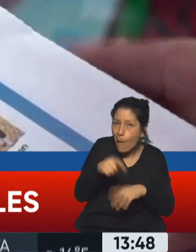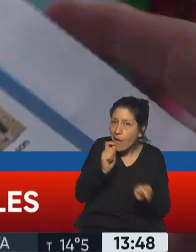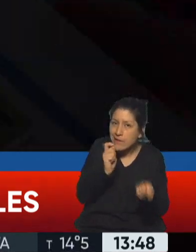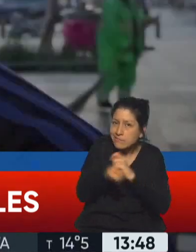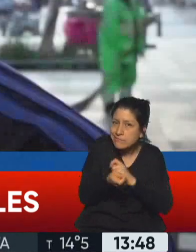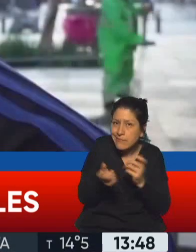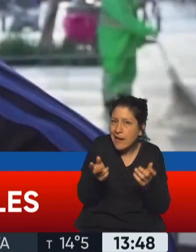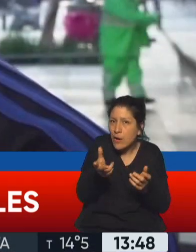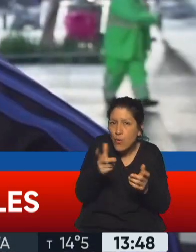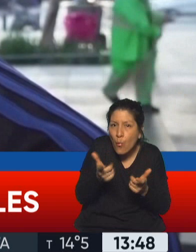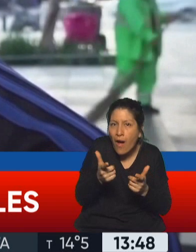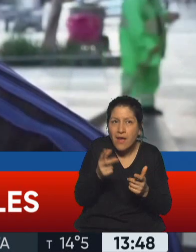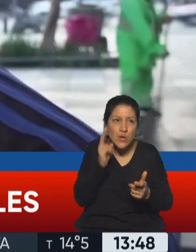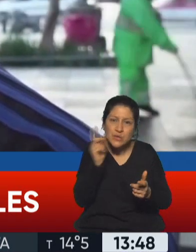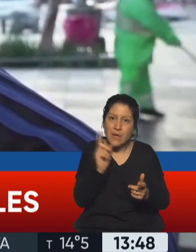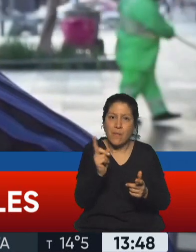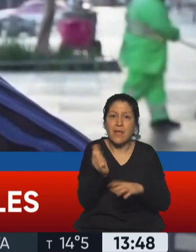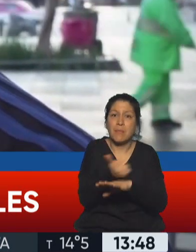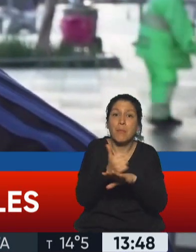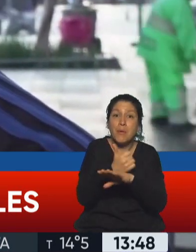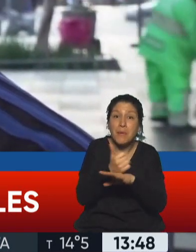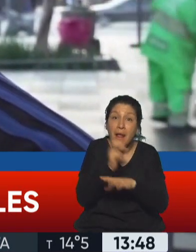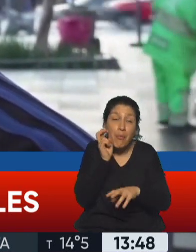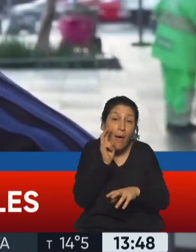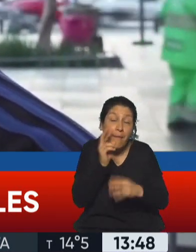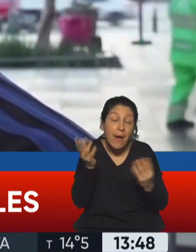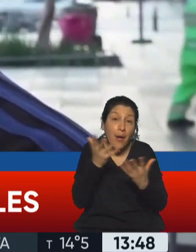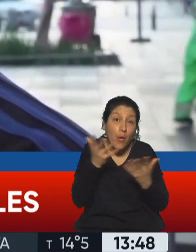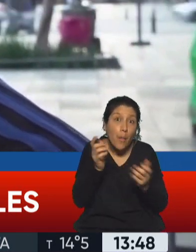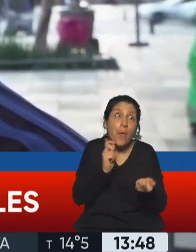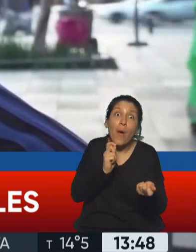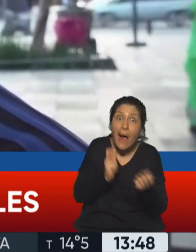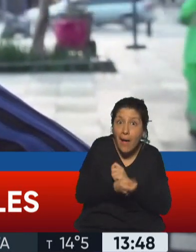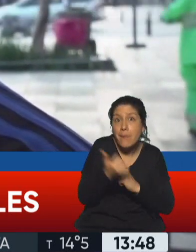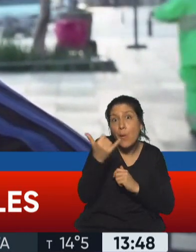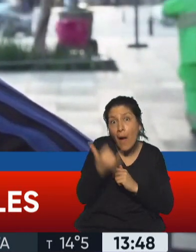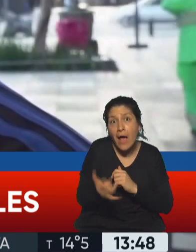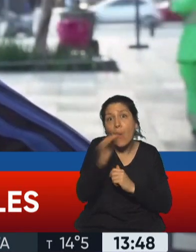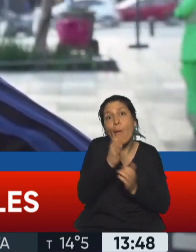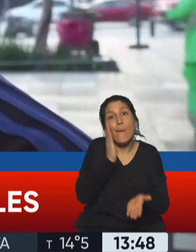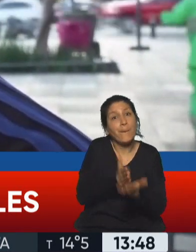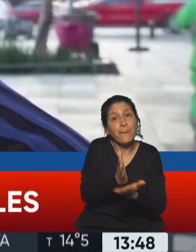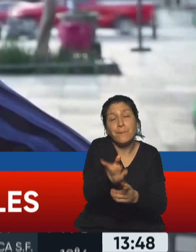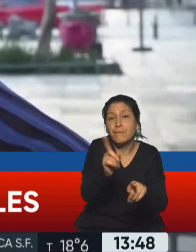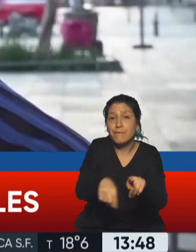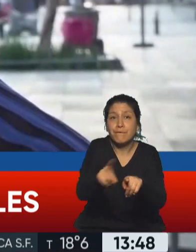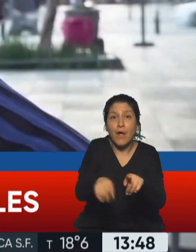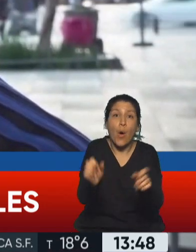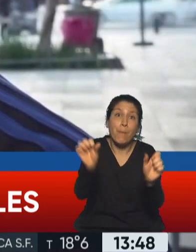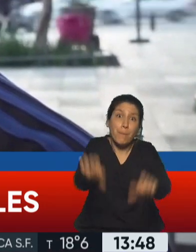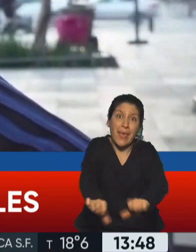luego. Vamos a esperar a ver cómo, a ver si cambia o seguimos igual o hasta